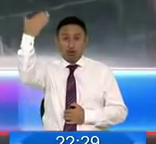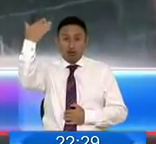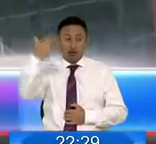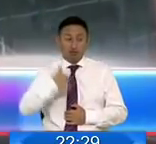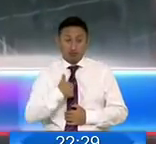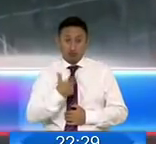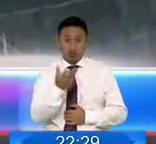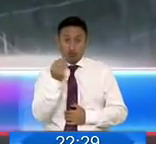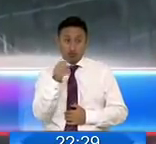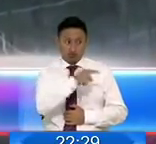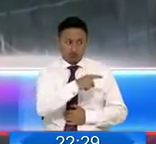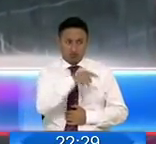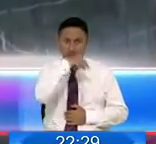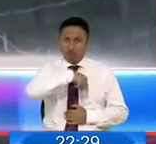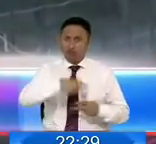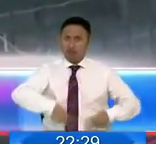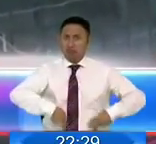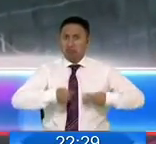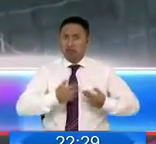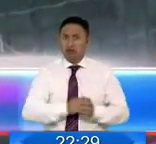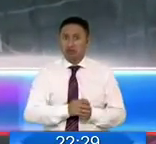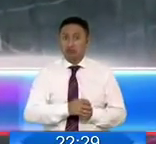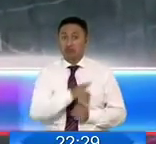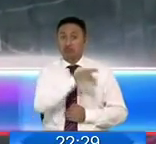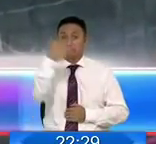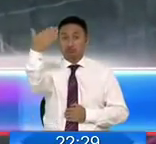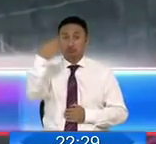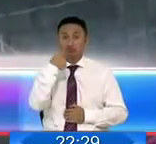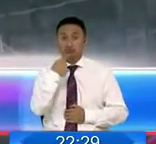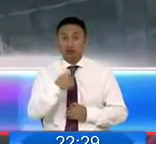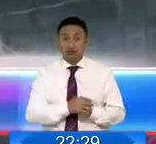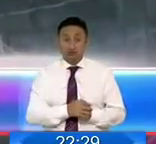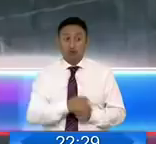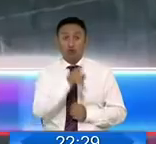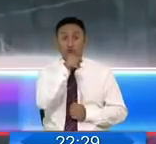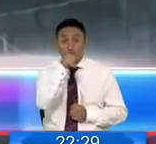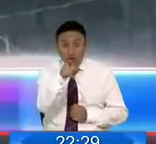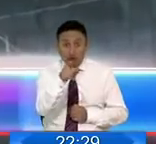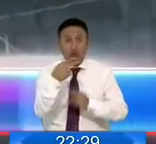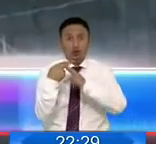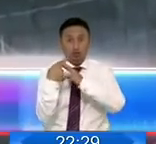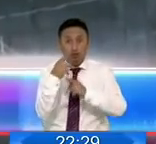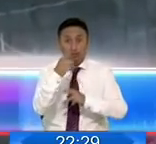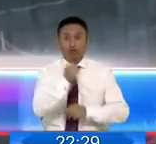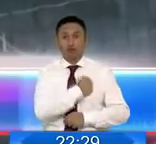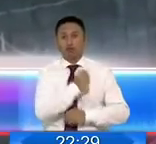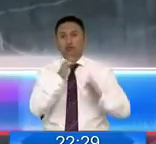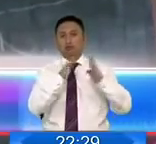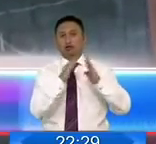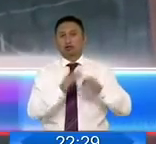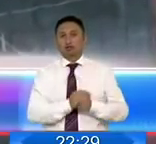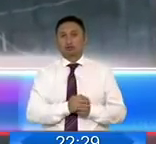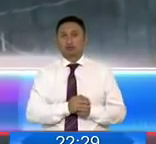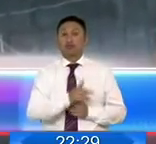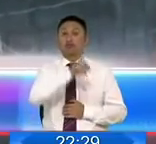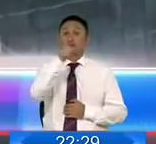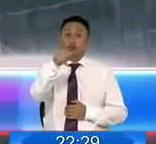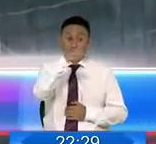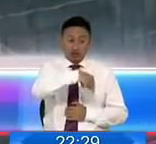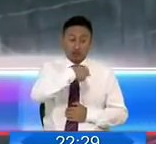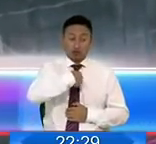muchachos, han vivido aquí, y como me dijo el señor alcalde, la responsable es usted como dueña de casa, porque yo soy la que les arriendo